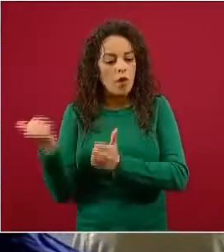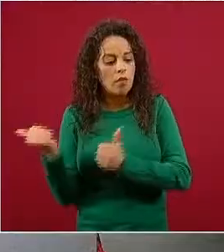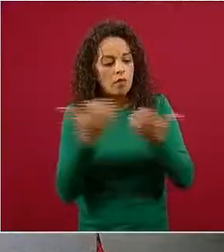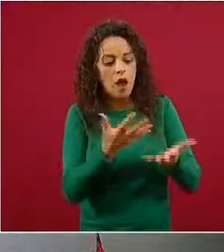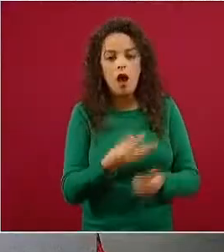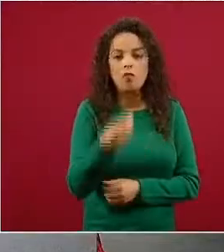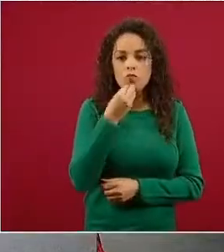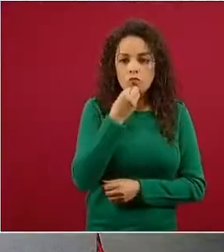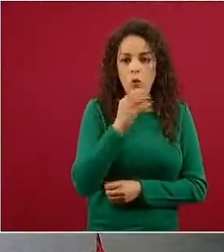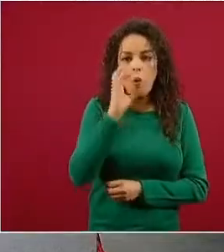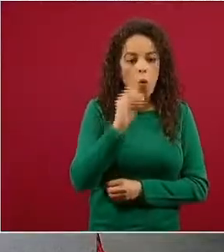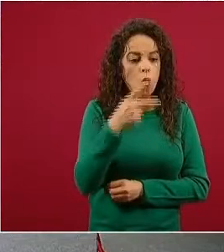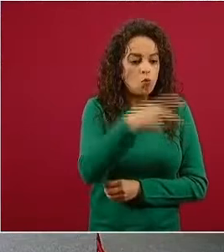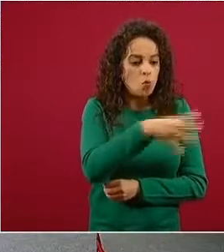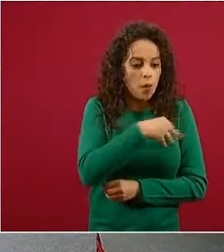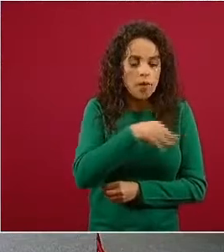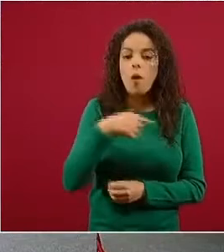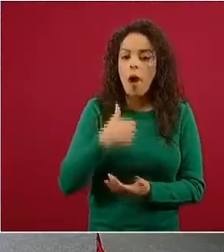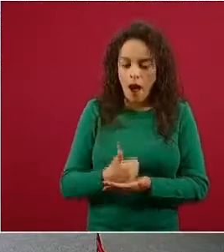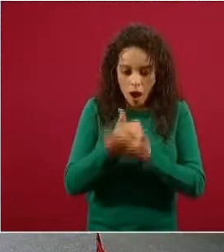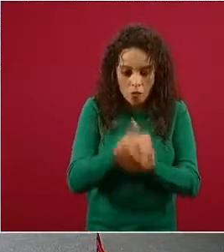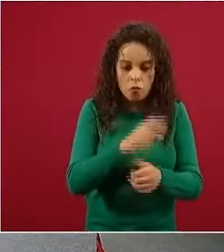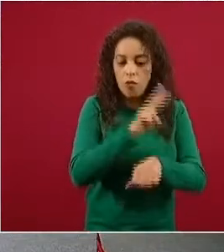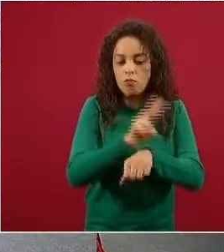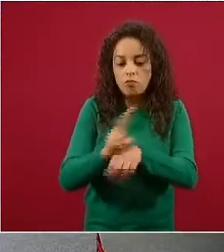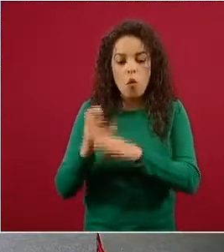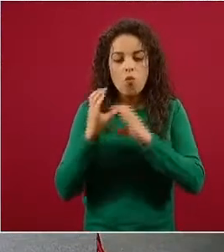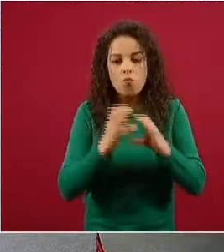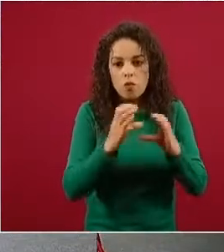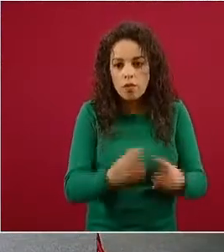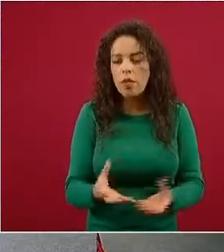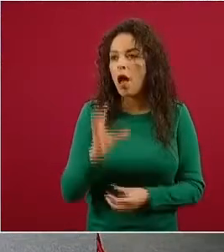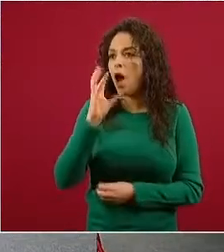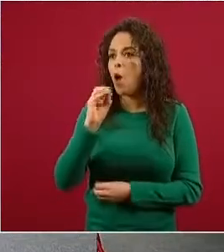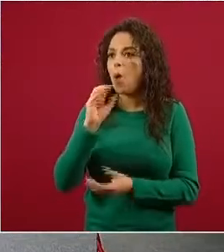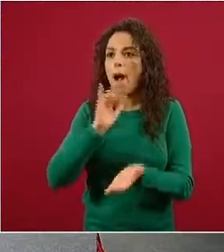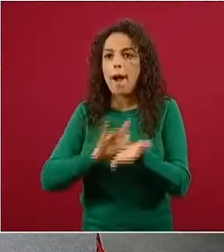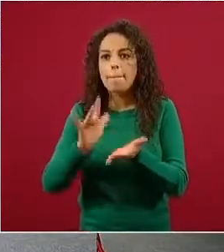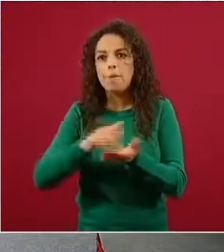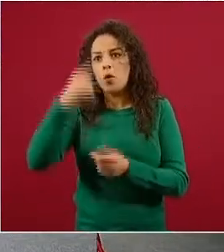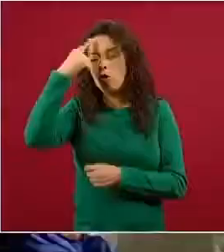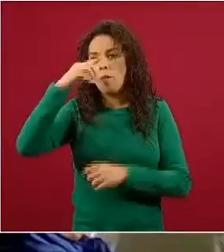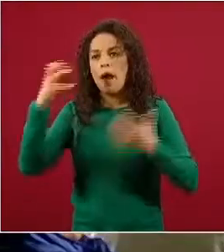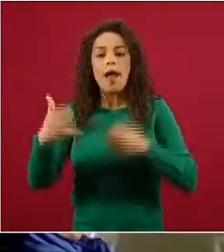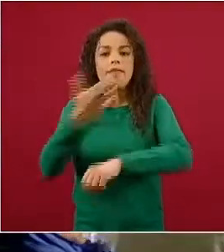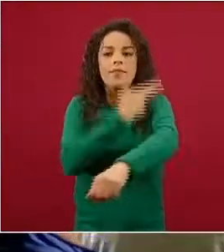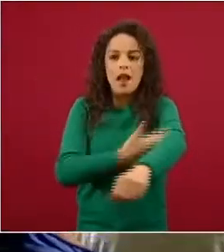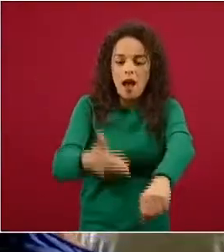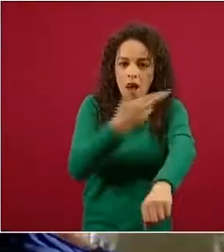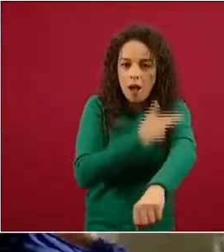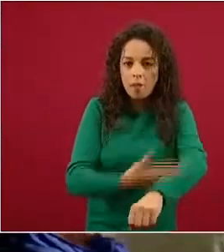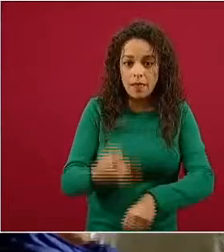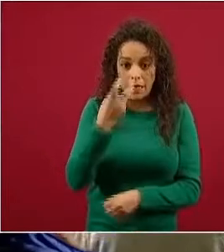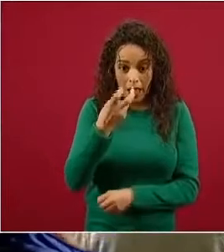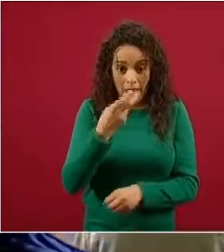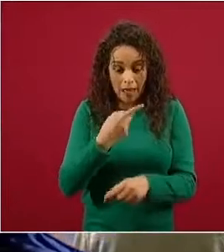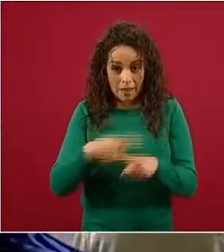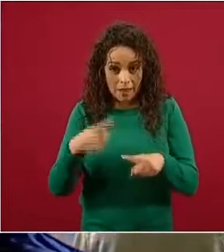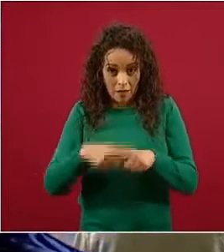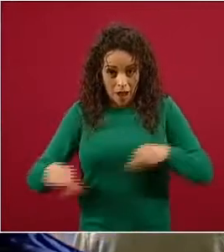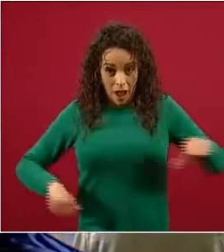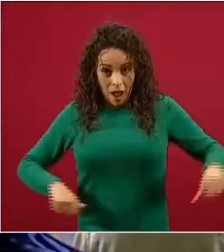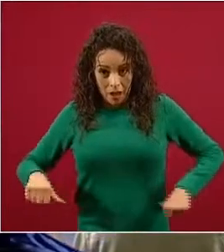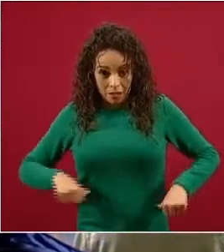Bueno, es importante más bien siempre promover el acompañamiento. Ahora, nadie sabe qué decir, ni nadie tiene la palabra correcta,